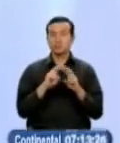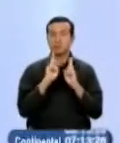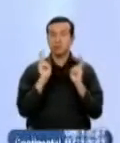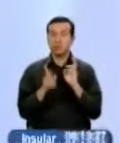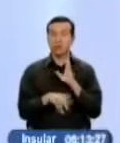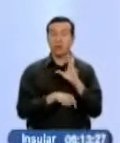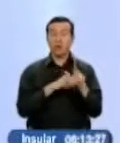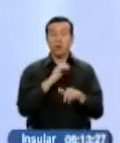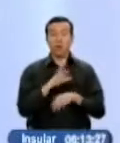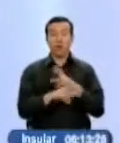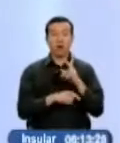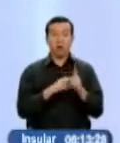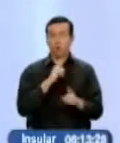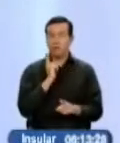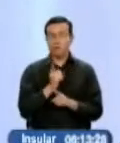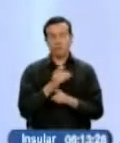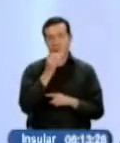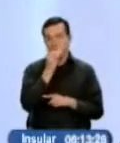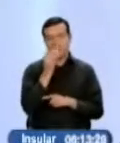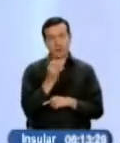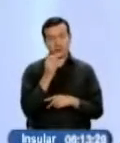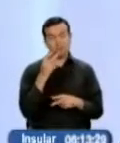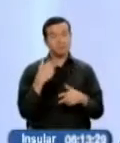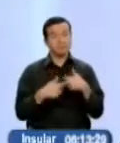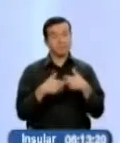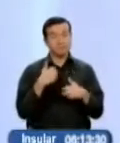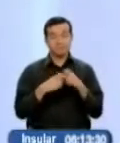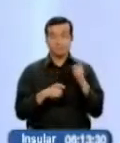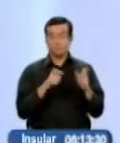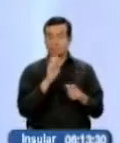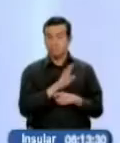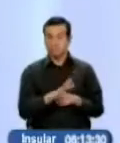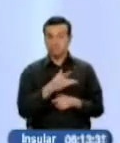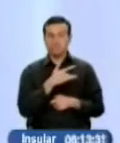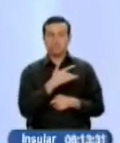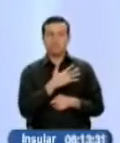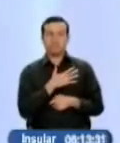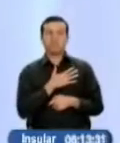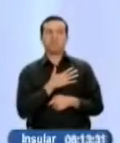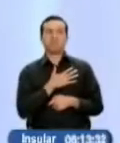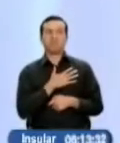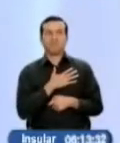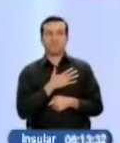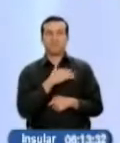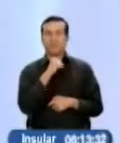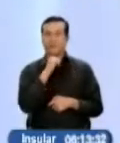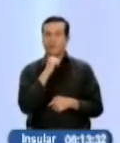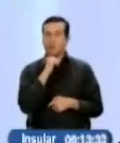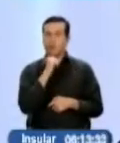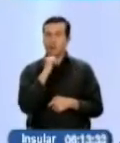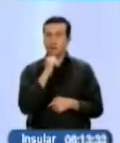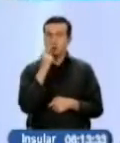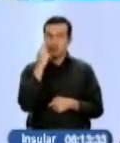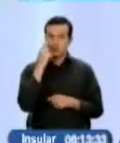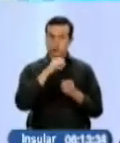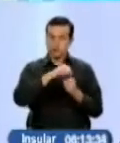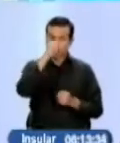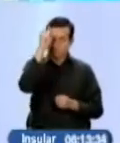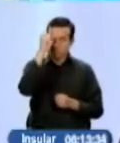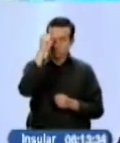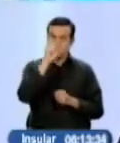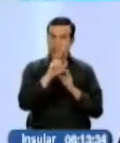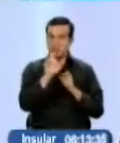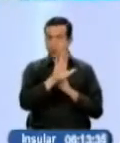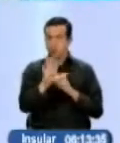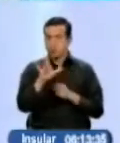de la corrupción, eso no hay duda alguna. Ha afectado y la gente siente que todavía faltan cosas por descubrirse, al menos eso es